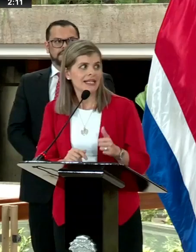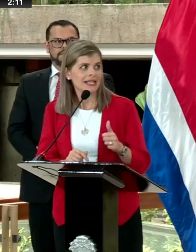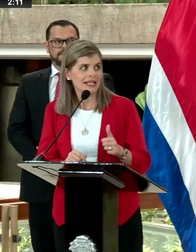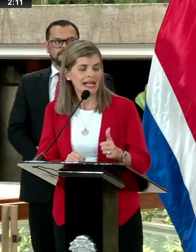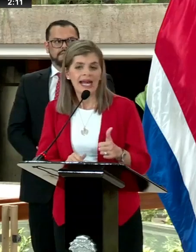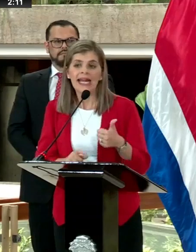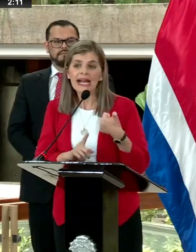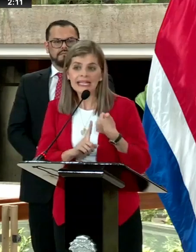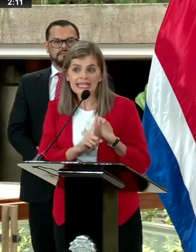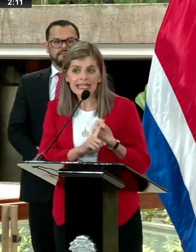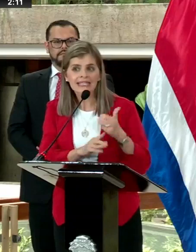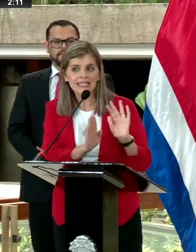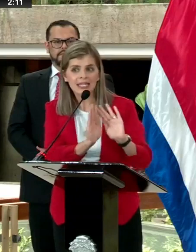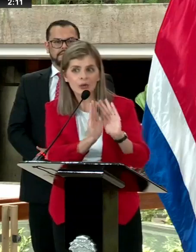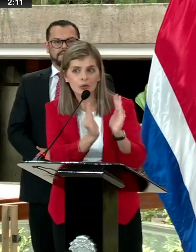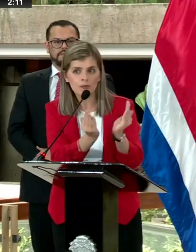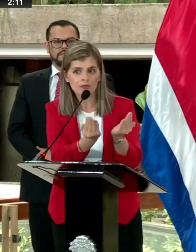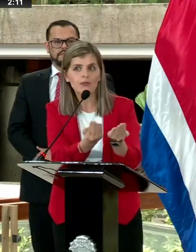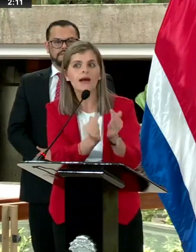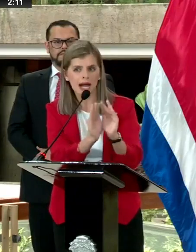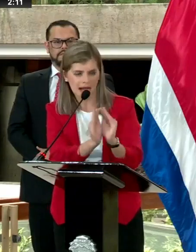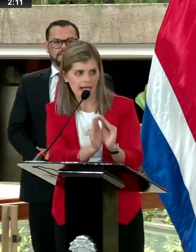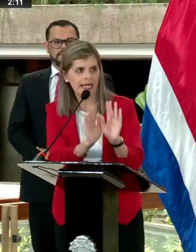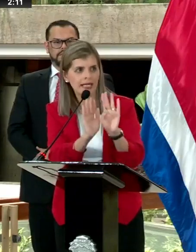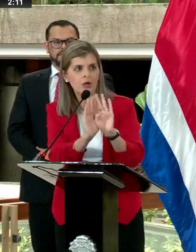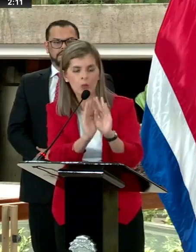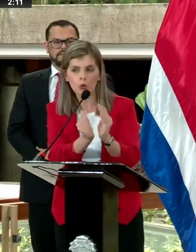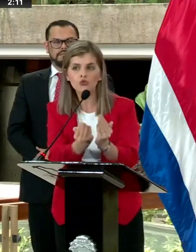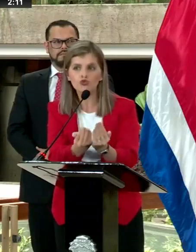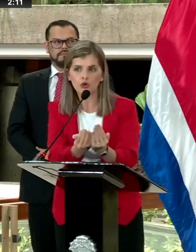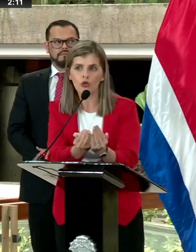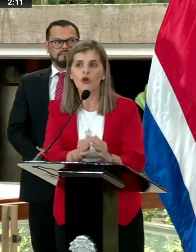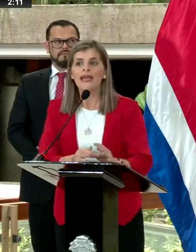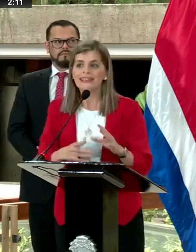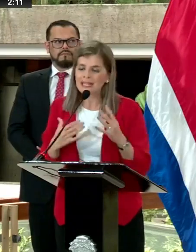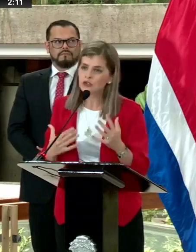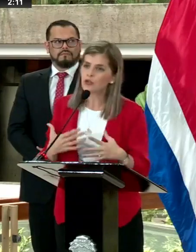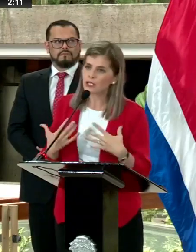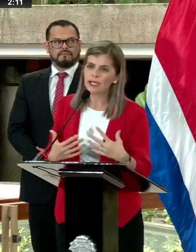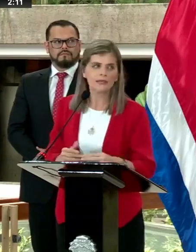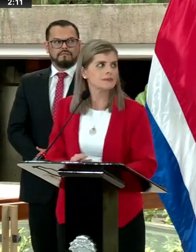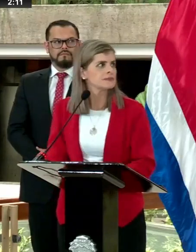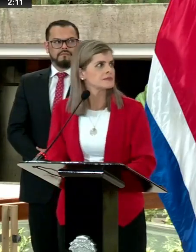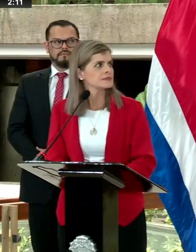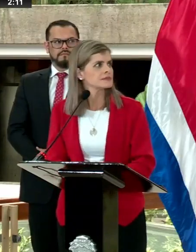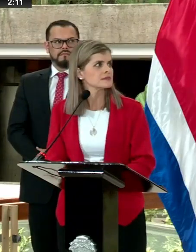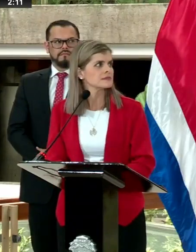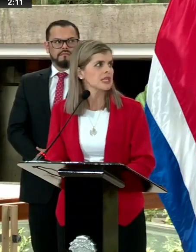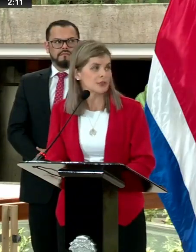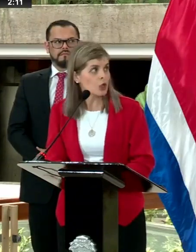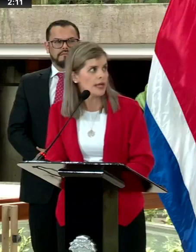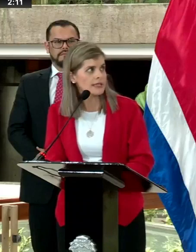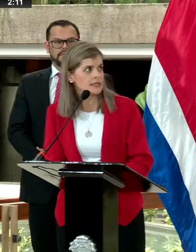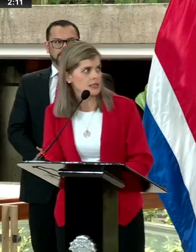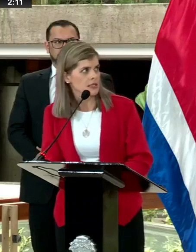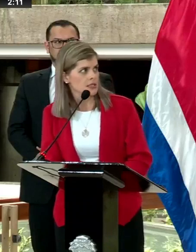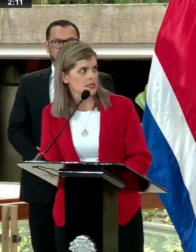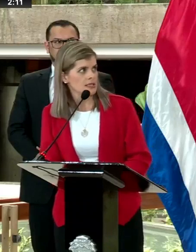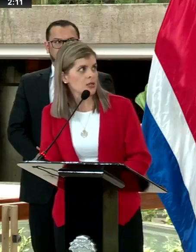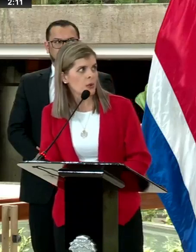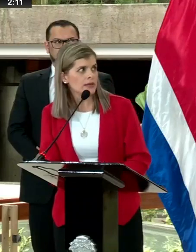alquileres de esas 35? En alquileres y mantenimiento y lo otro. Ajá, en, okay, como un todo. Dentro ¿eso de, en dólares cuánto es? En